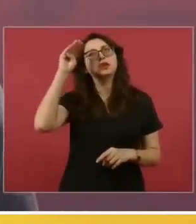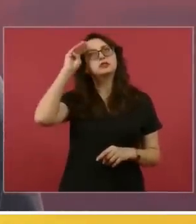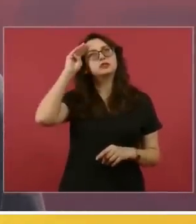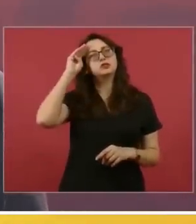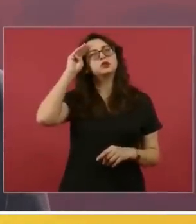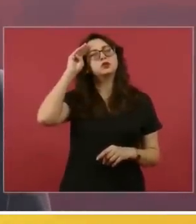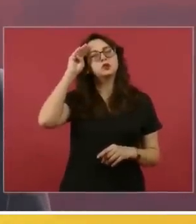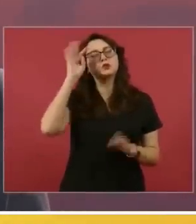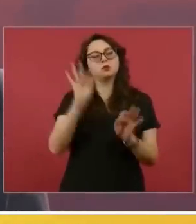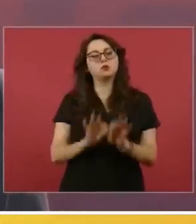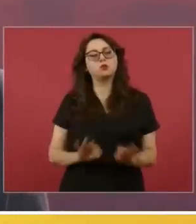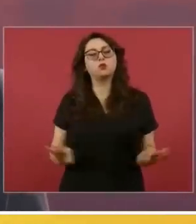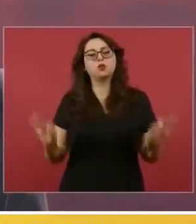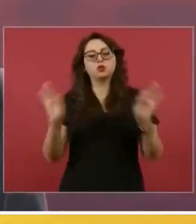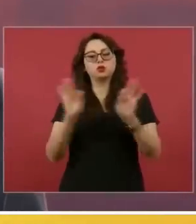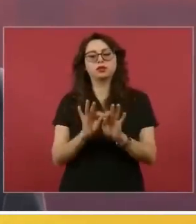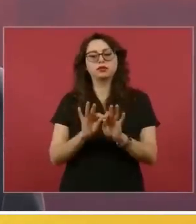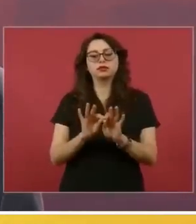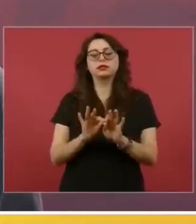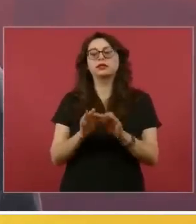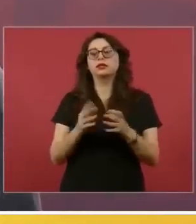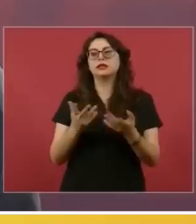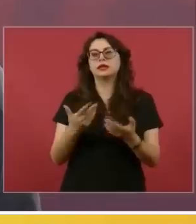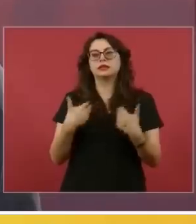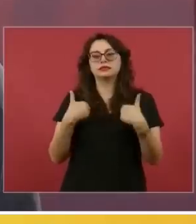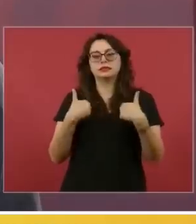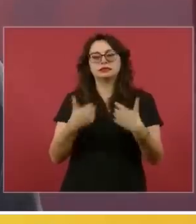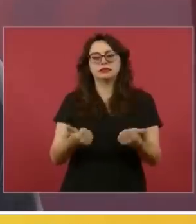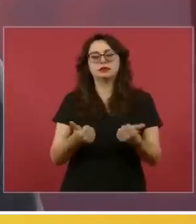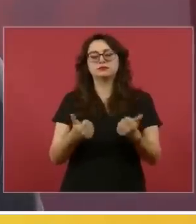dos concepciones generales